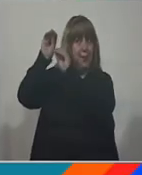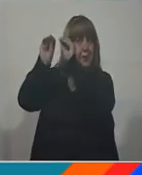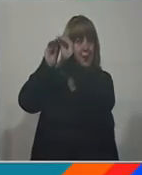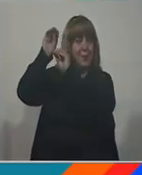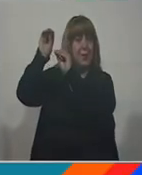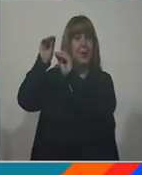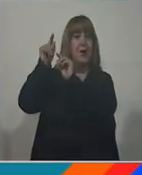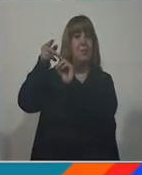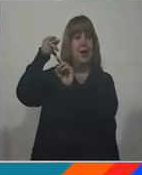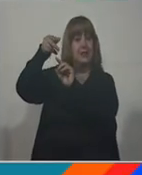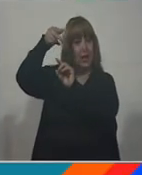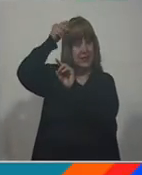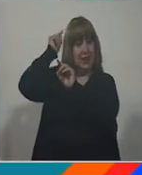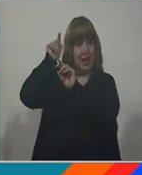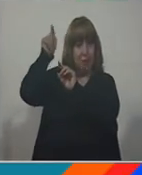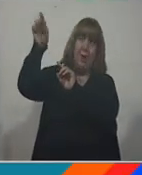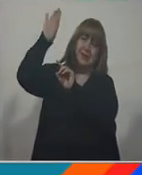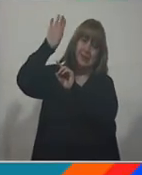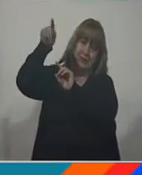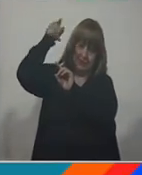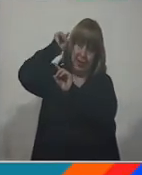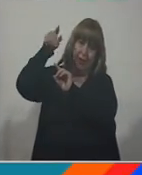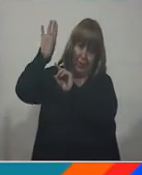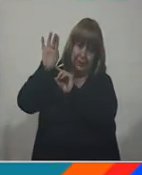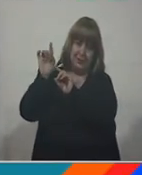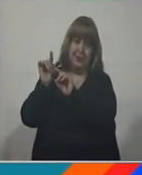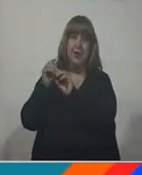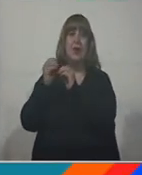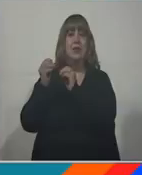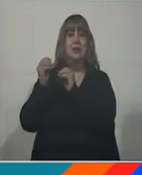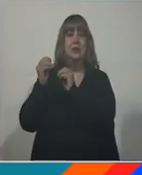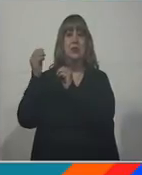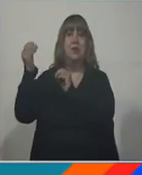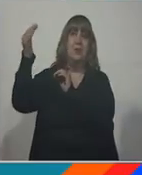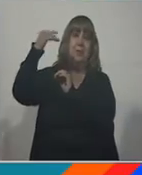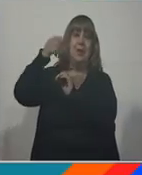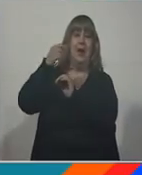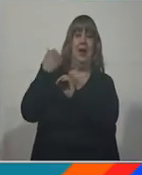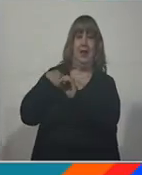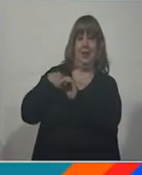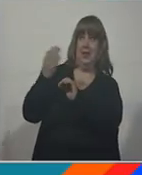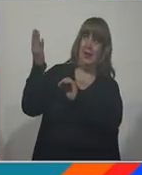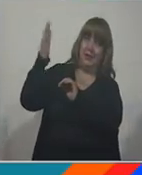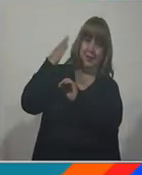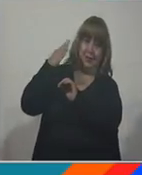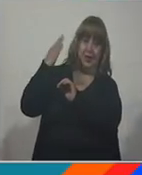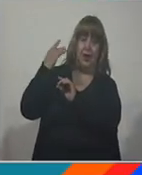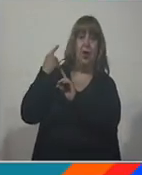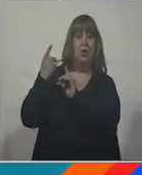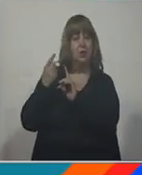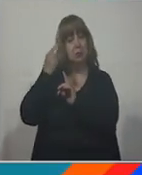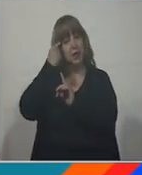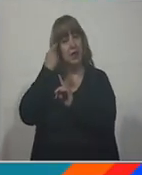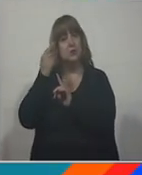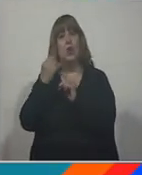sobre el lado occidental, del lado chileno de la cordillera de los Andes. Proyecta su sombra hacia el lado argentino. Por eso estimo que hoy la temperatura